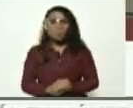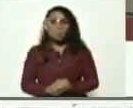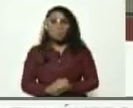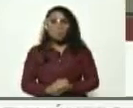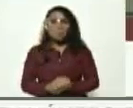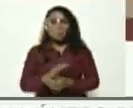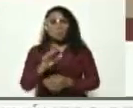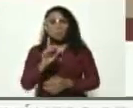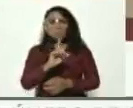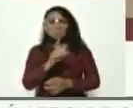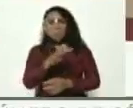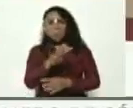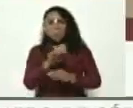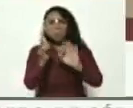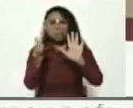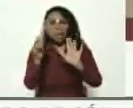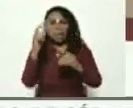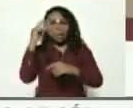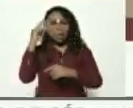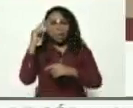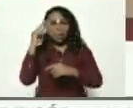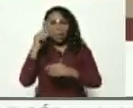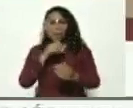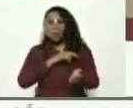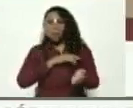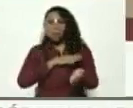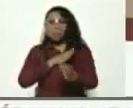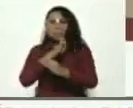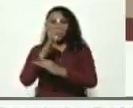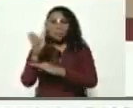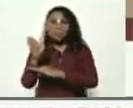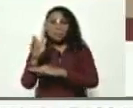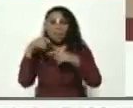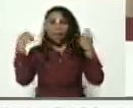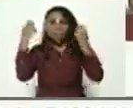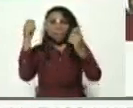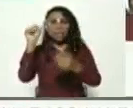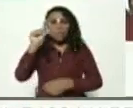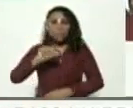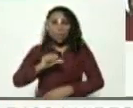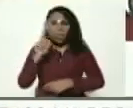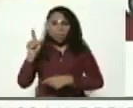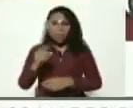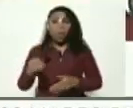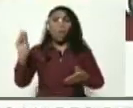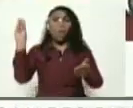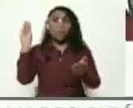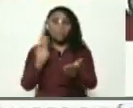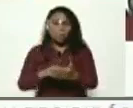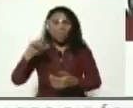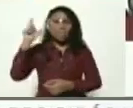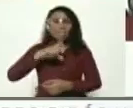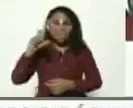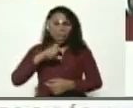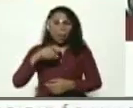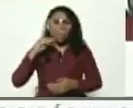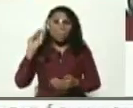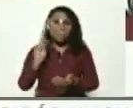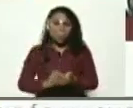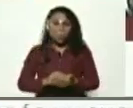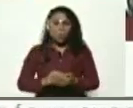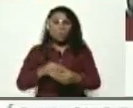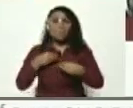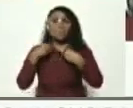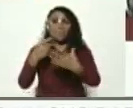de 6 días, partió a la campaña del sur, con esa nuevamente necesidad impostergable de